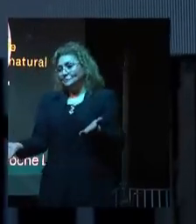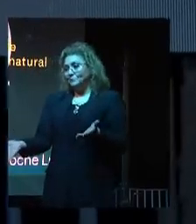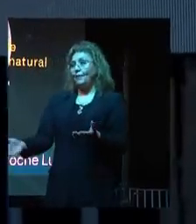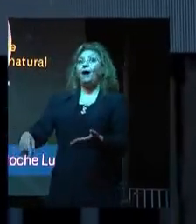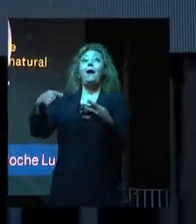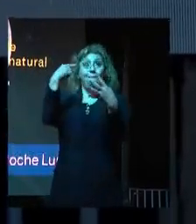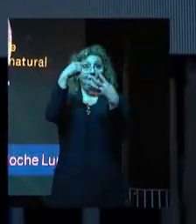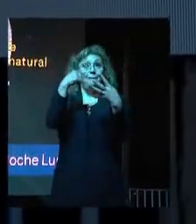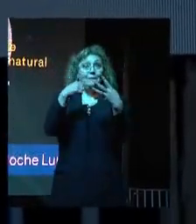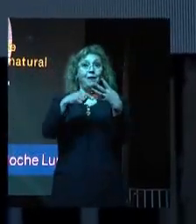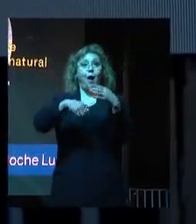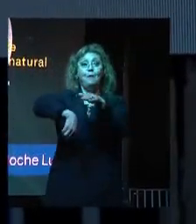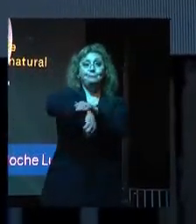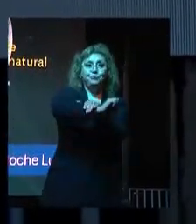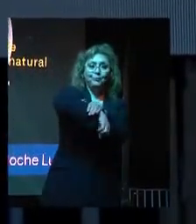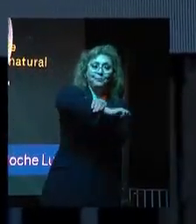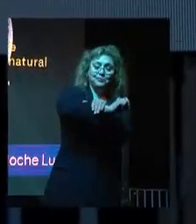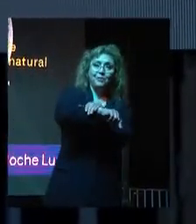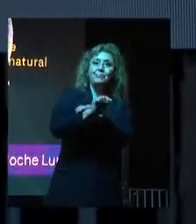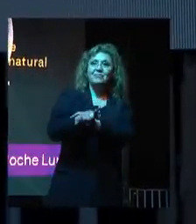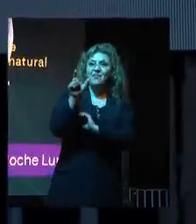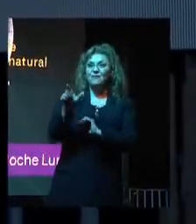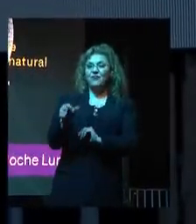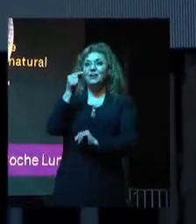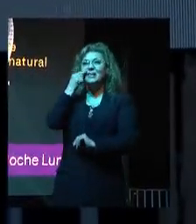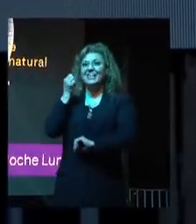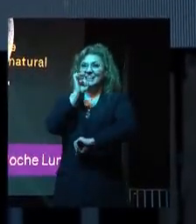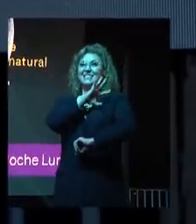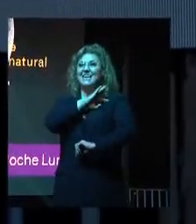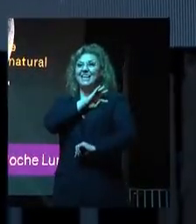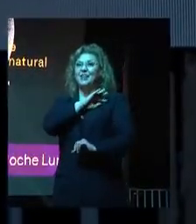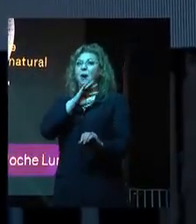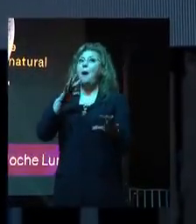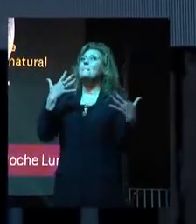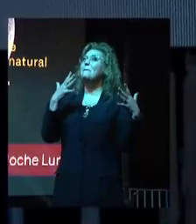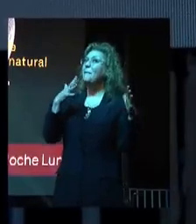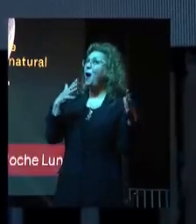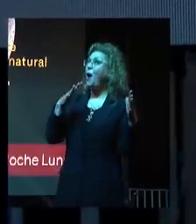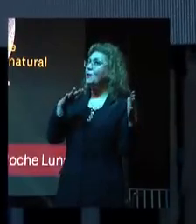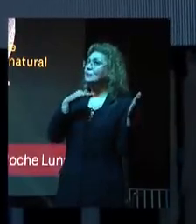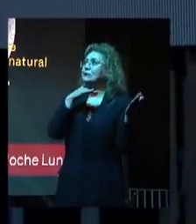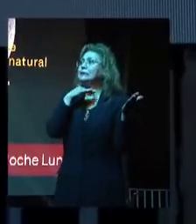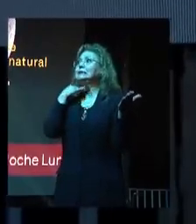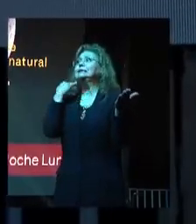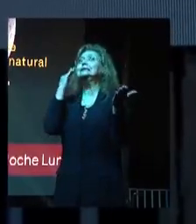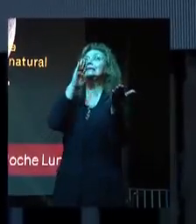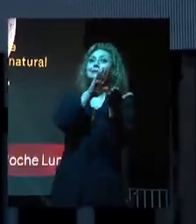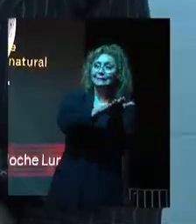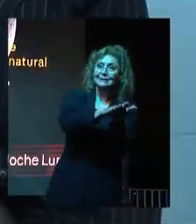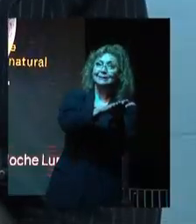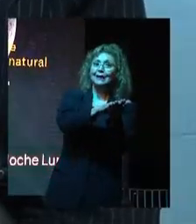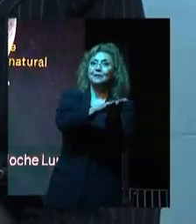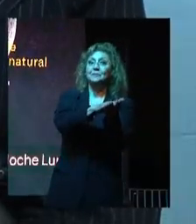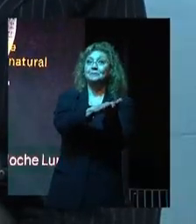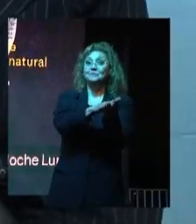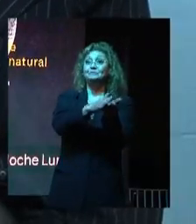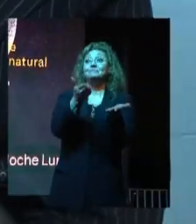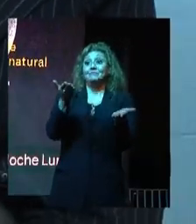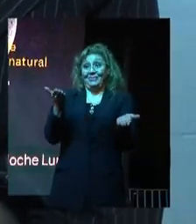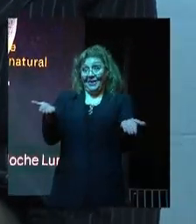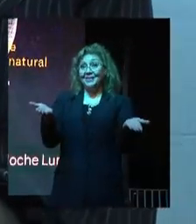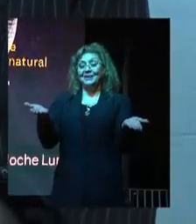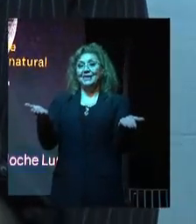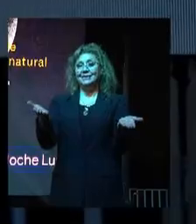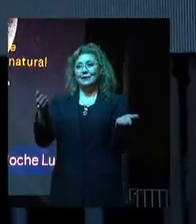Varios futbolistas chilenos estarían parcialmente en un cenote hoy día. Pero Entonces,